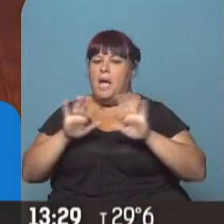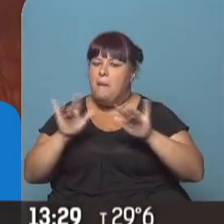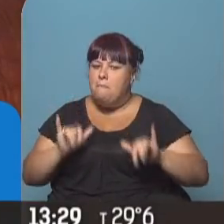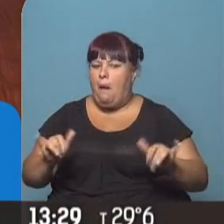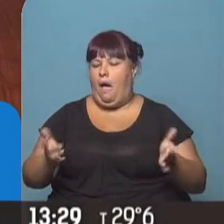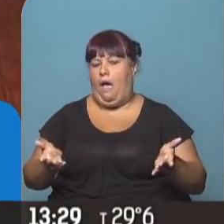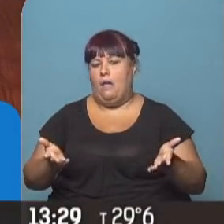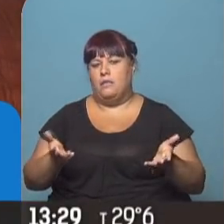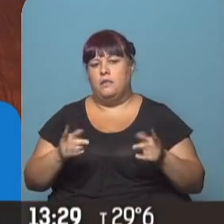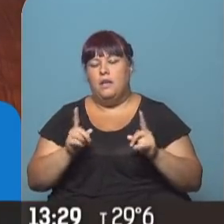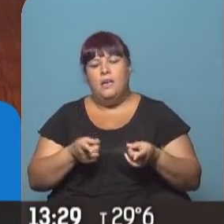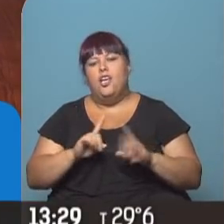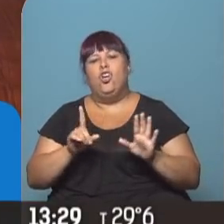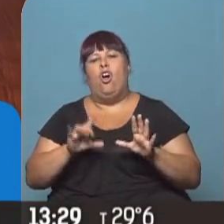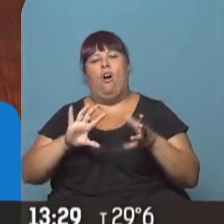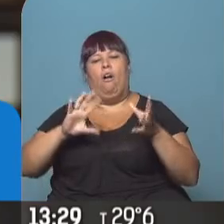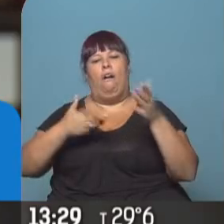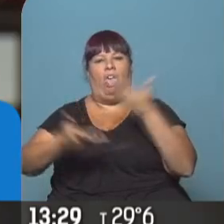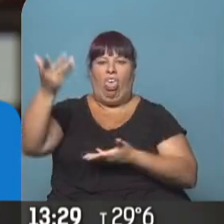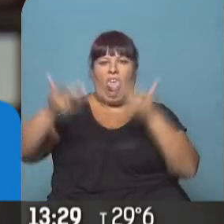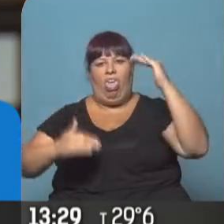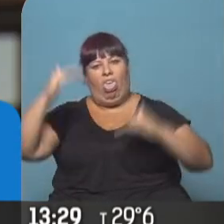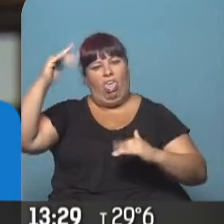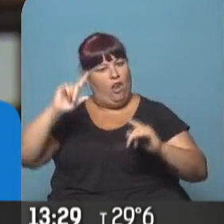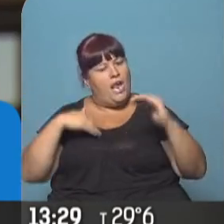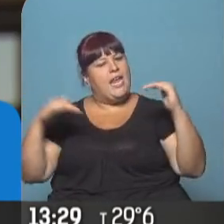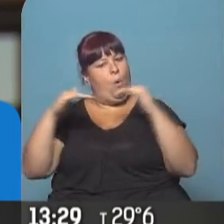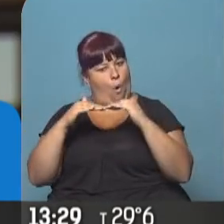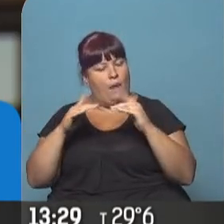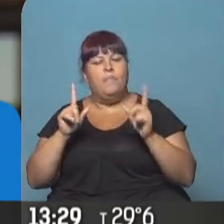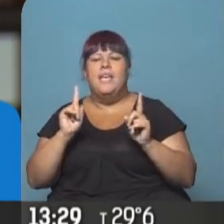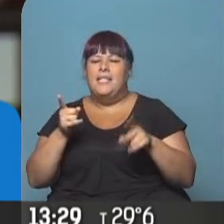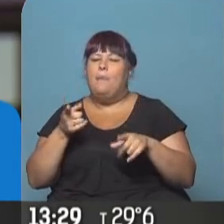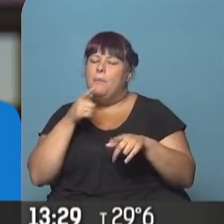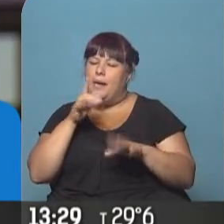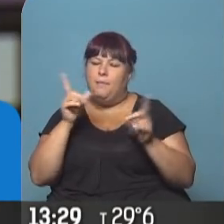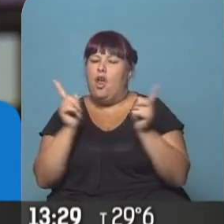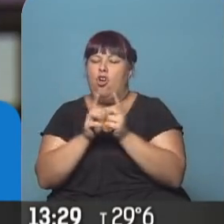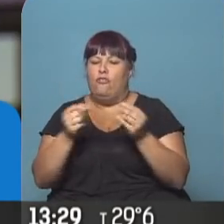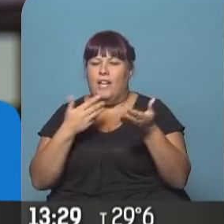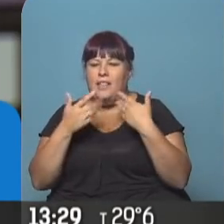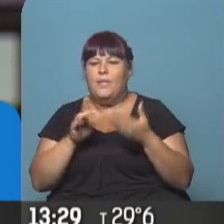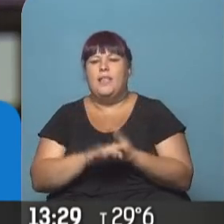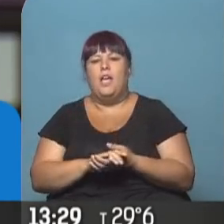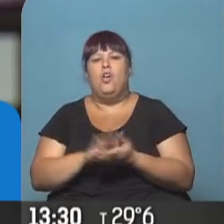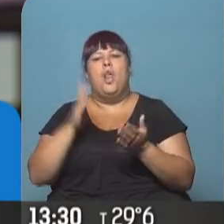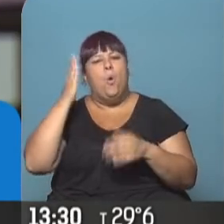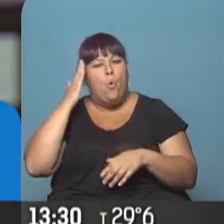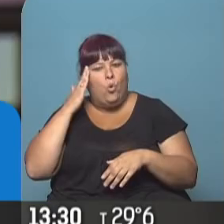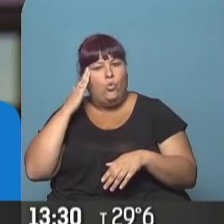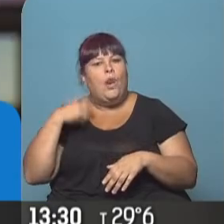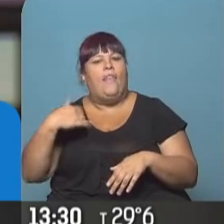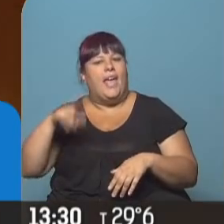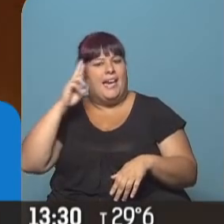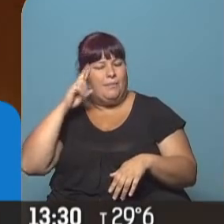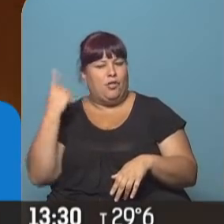armónico y no descompensado, y no Horacio, asimétrico? Y no tiene que ver un poco, ya para ir cerrando esta entrevista, con la cultura de autorrespeto